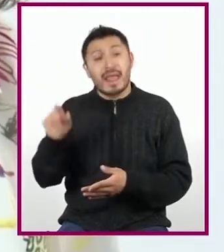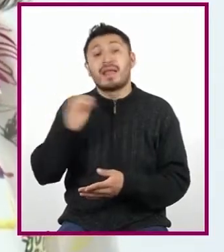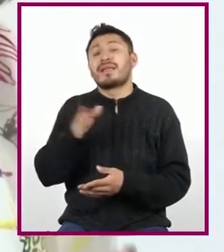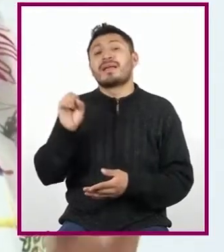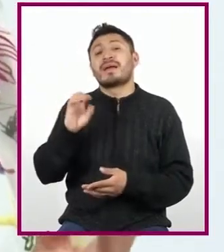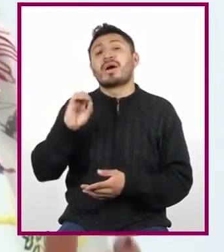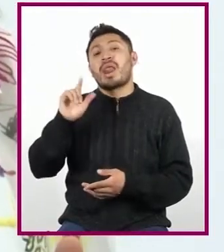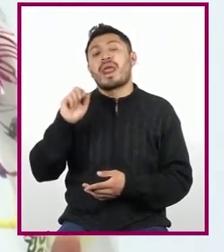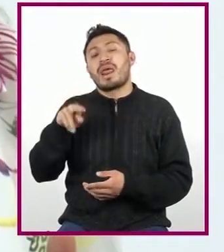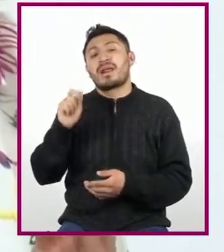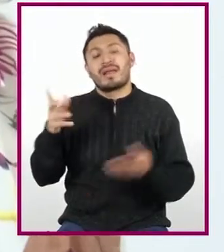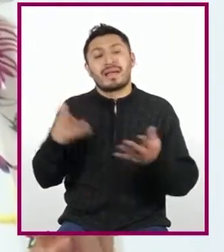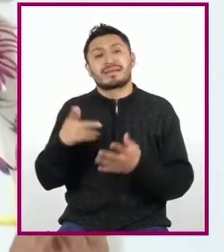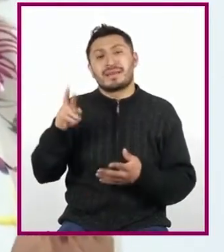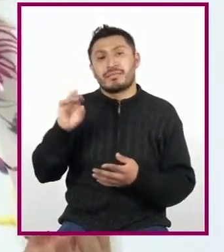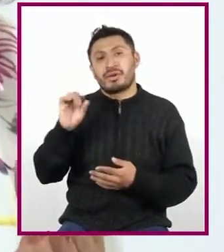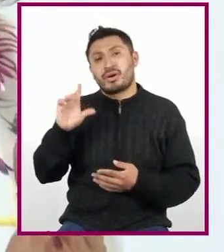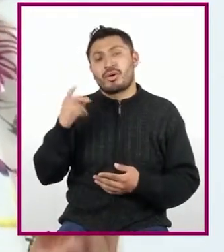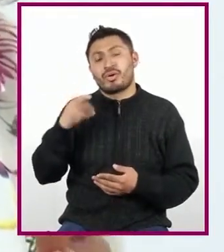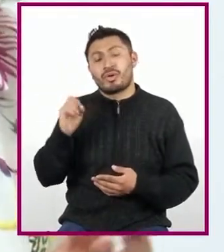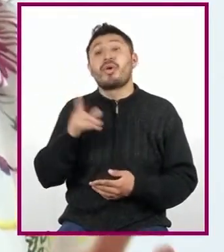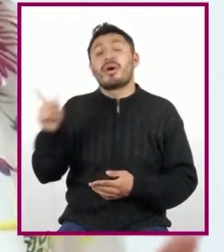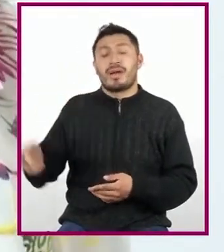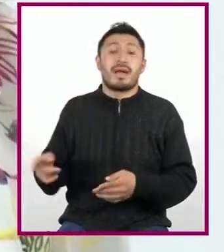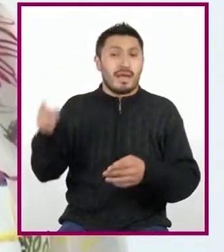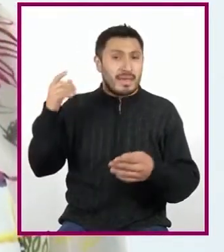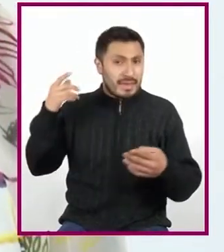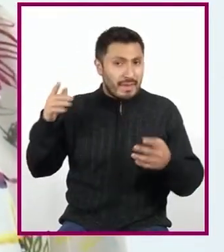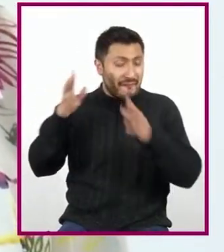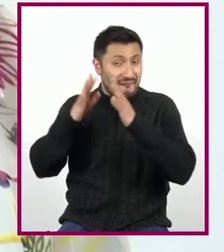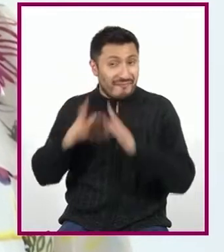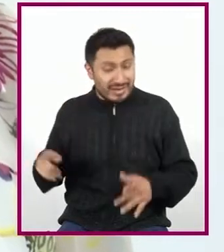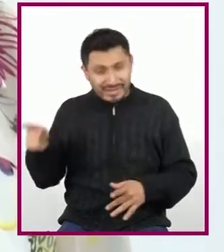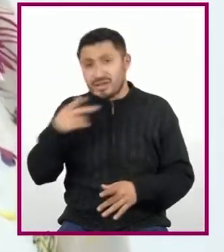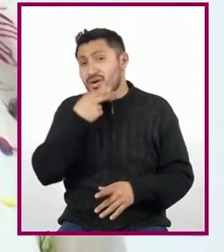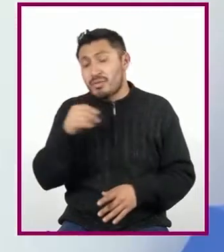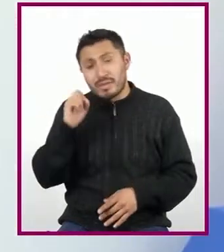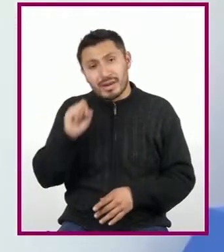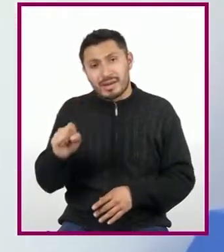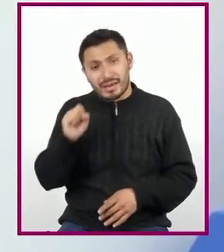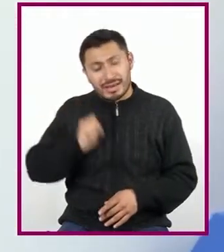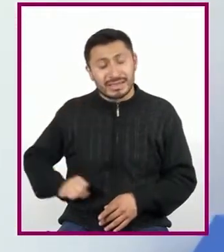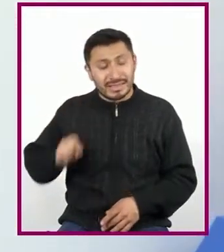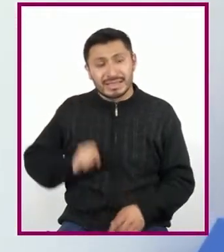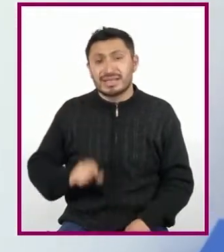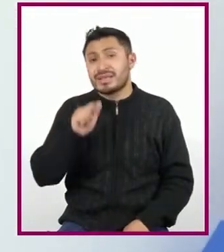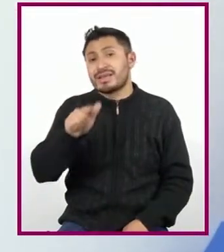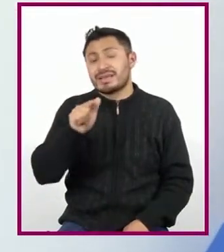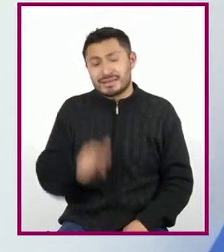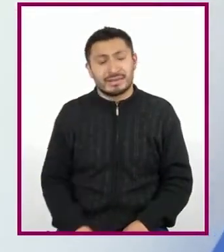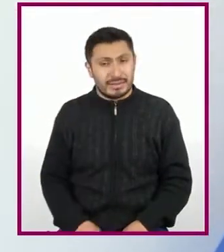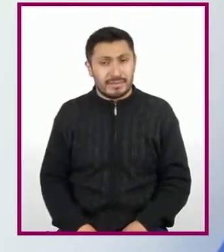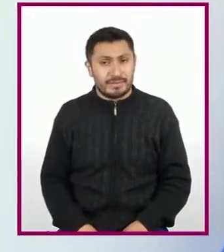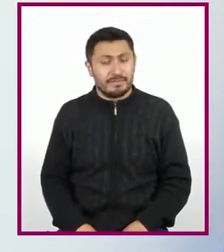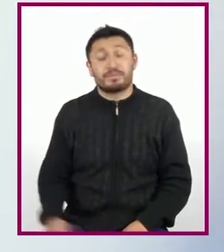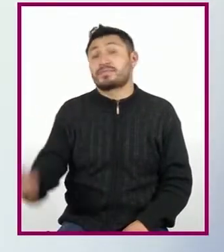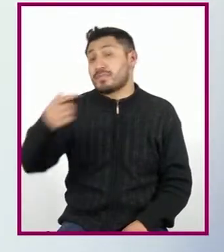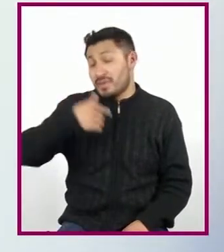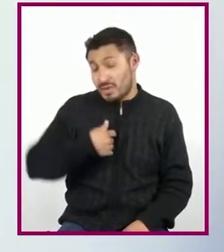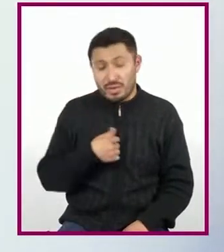una forma dramática de relevancia para el teatro nacional. Como pudieron observar en el fragmento que leí,